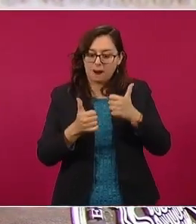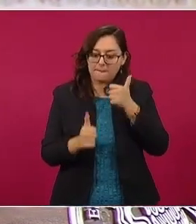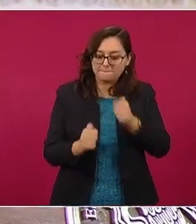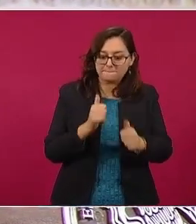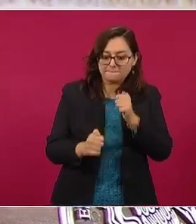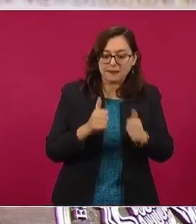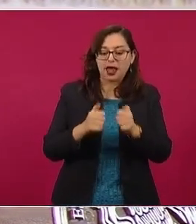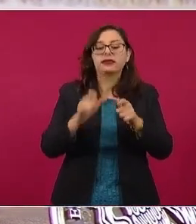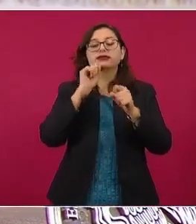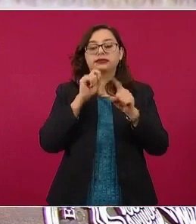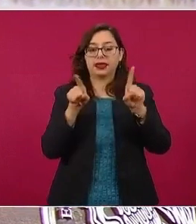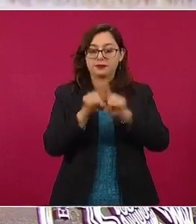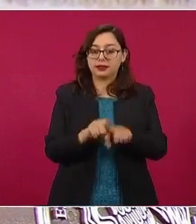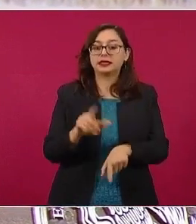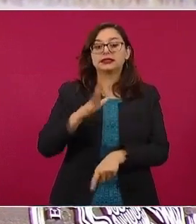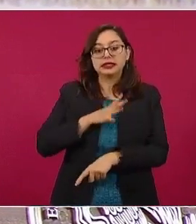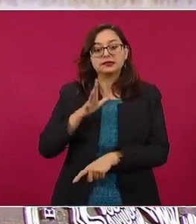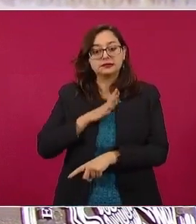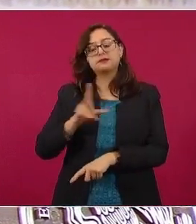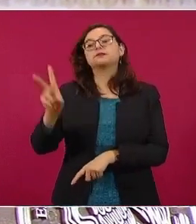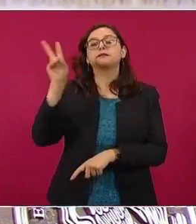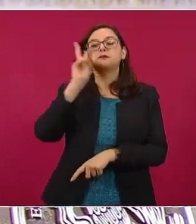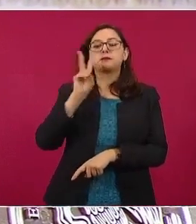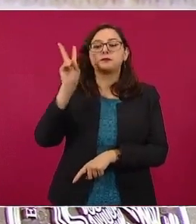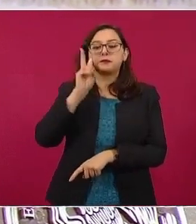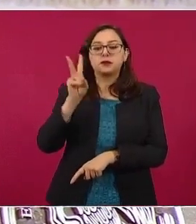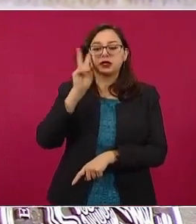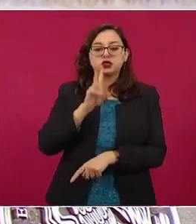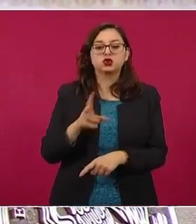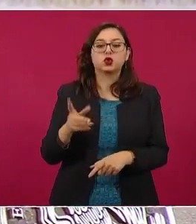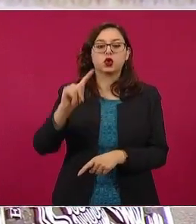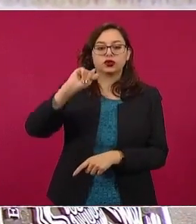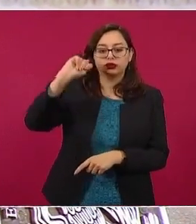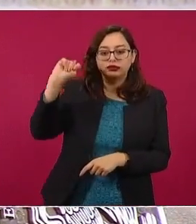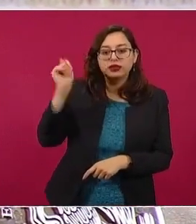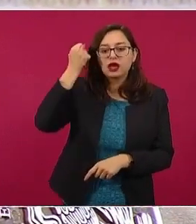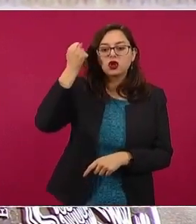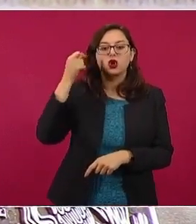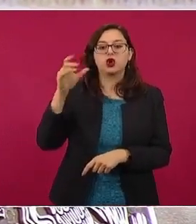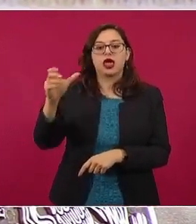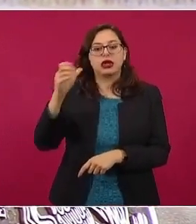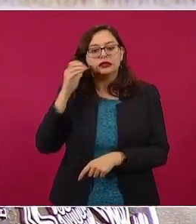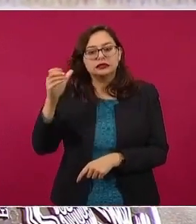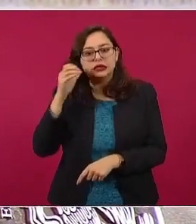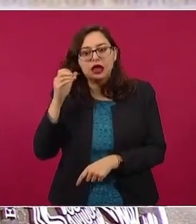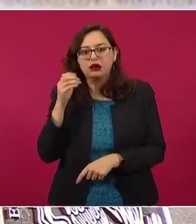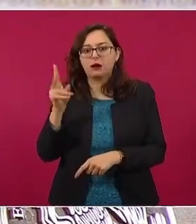a los videojuegos, hay una adicción al uso de las tecnologías como los teléfonos